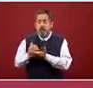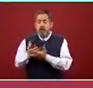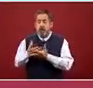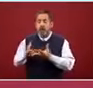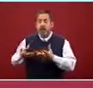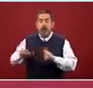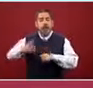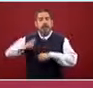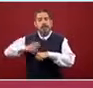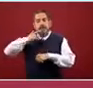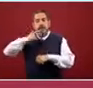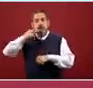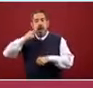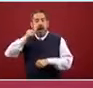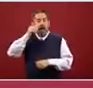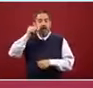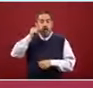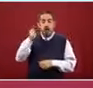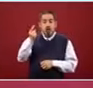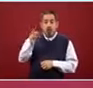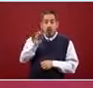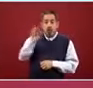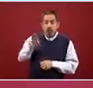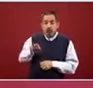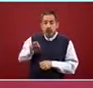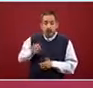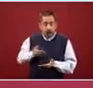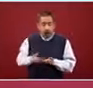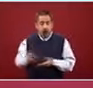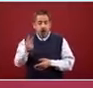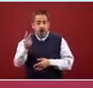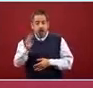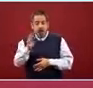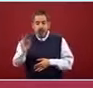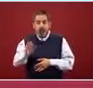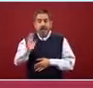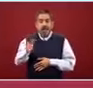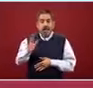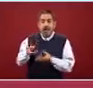habíamos anunciado 1%, hoy estamos subiendo a 2%,